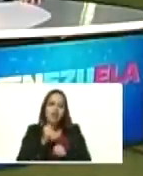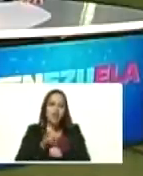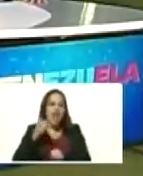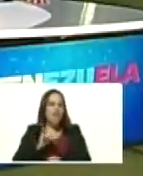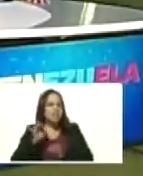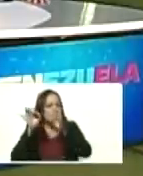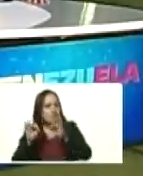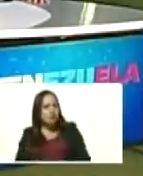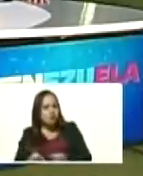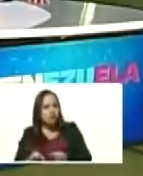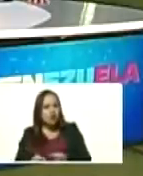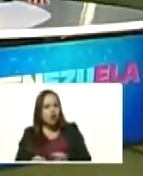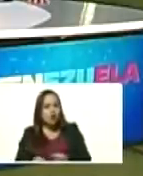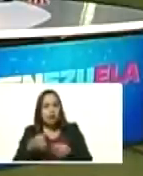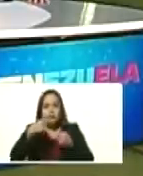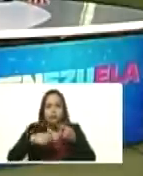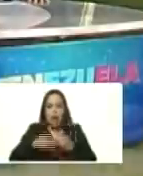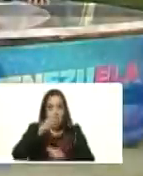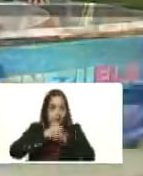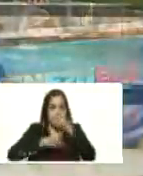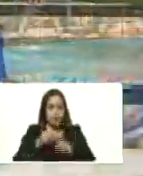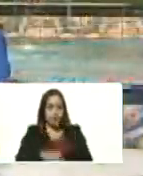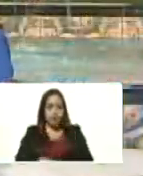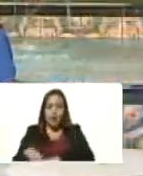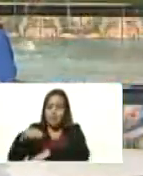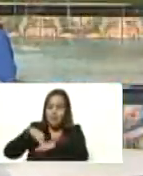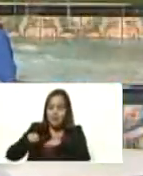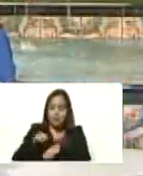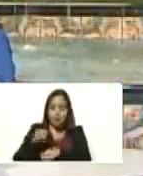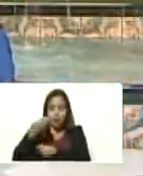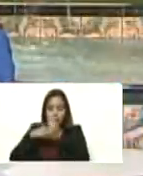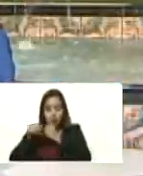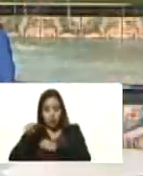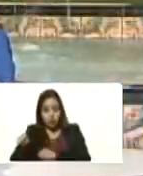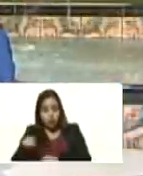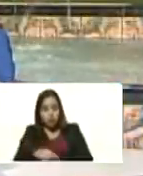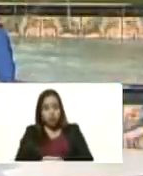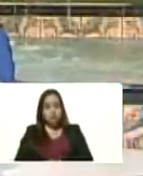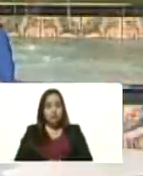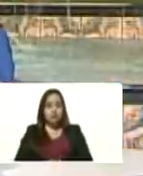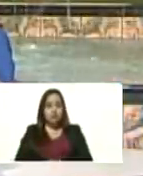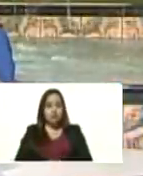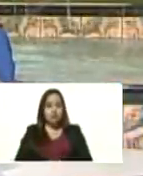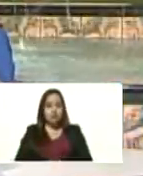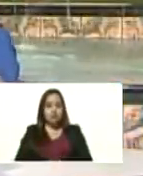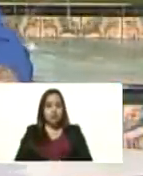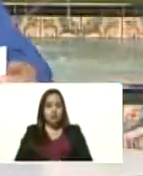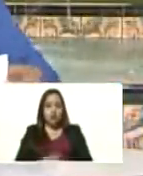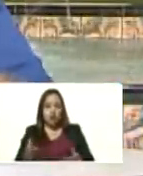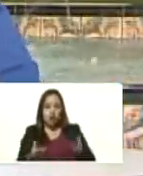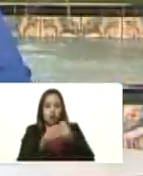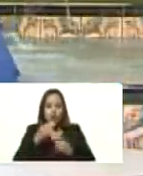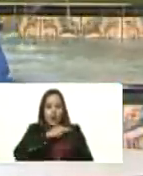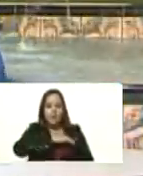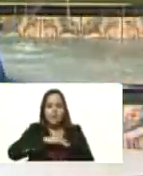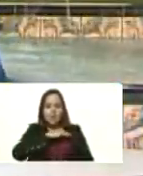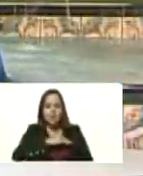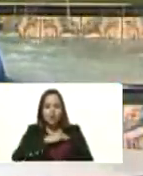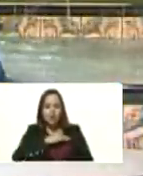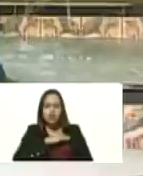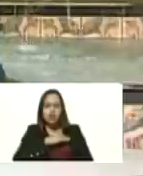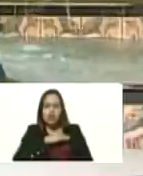producción castro soteldo la producción con la gran misión agrovenezuela